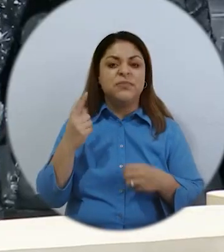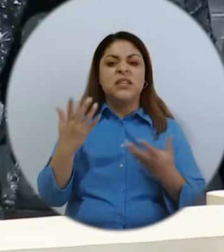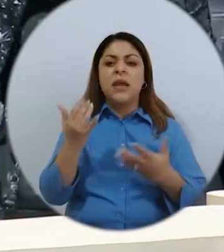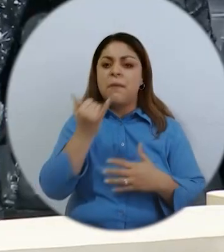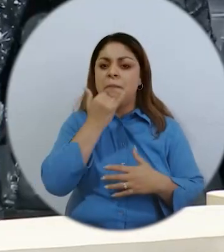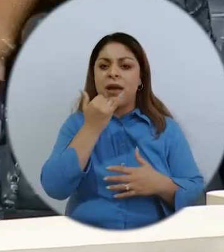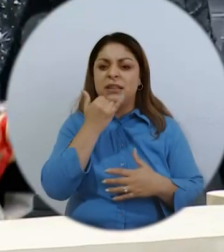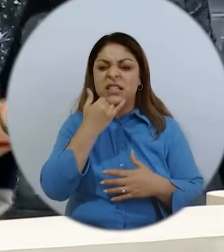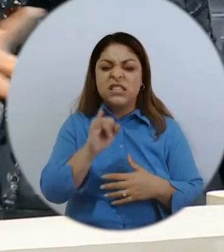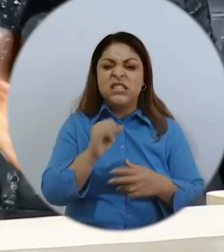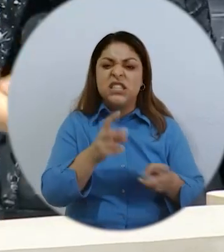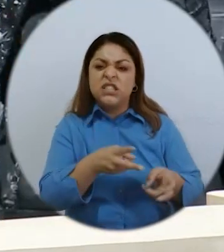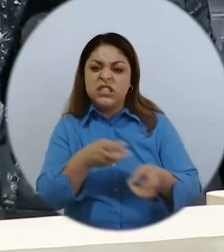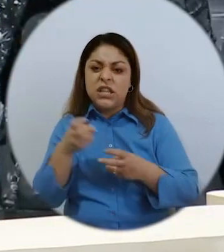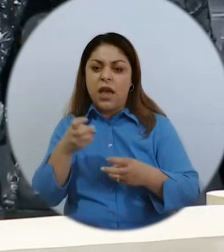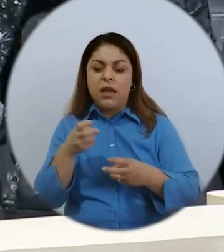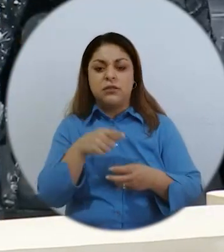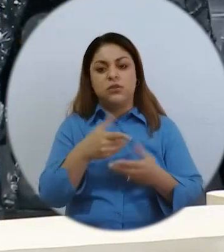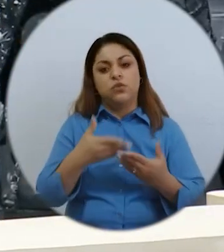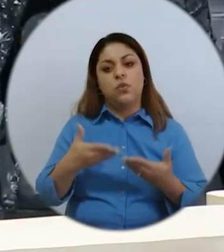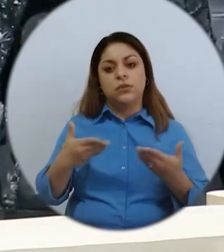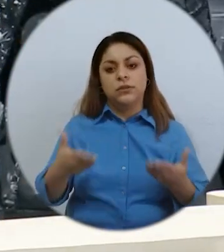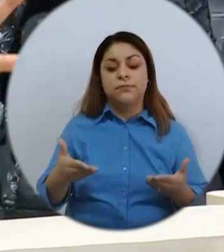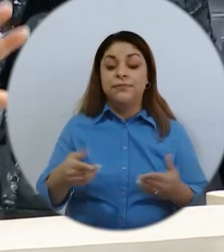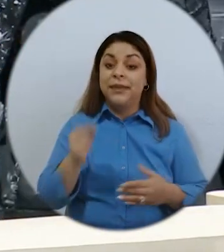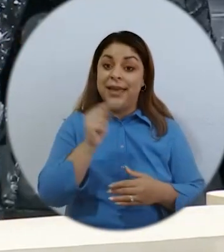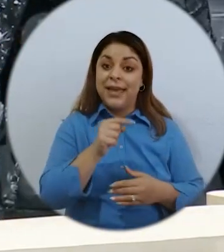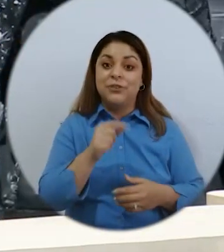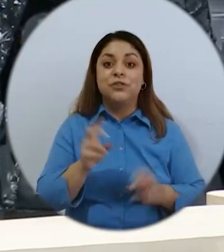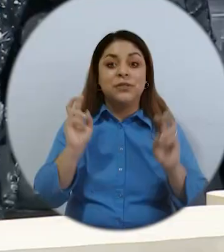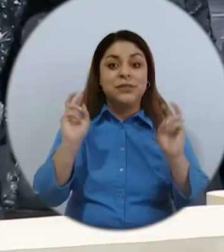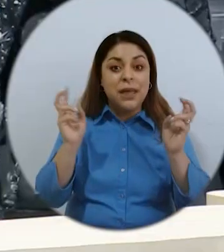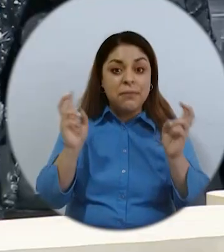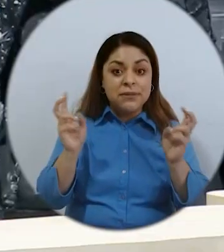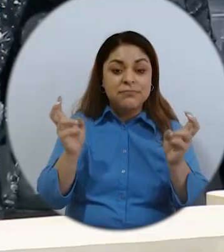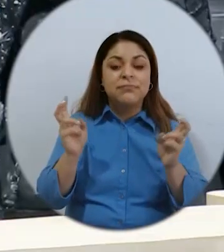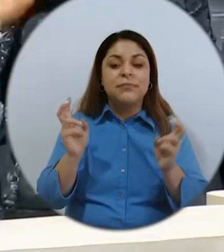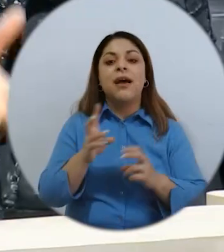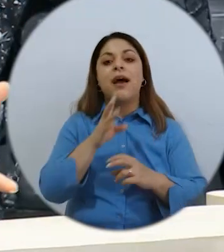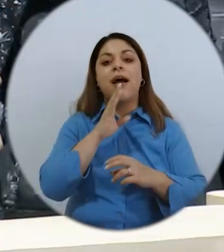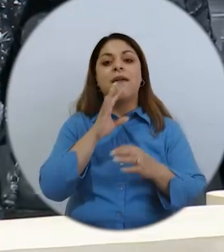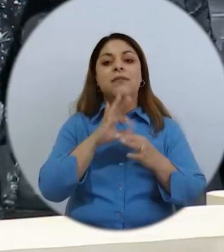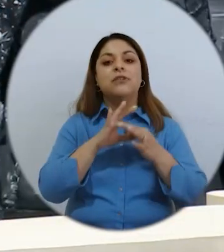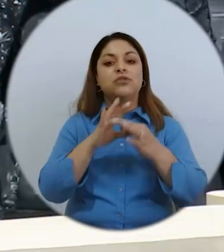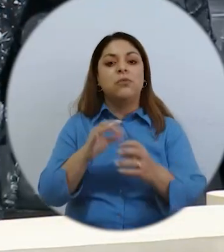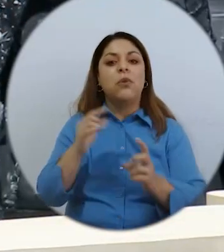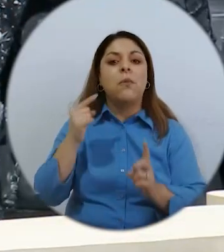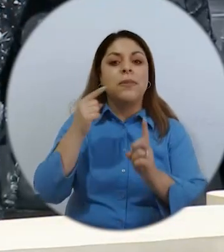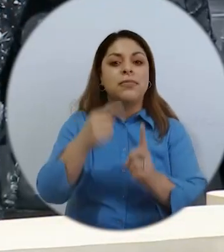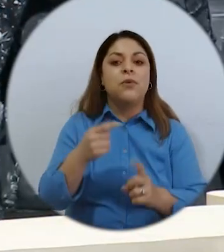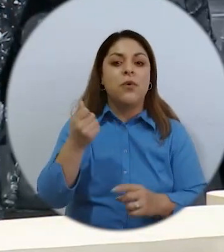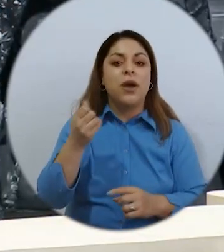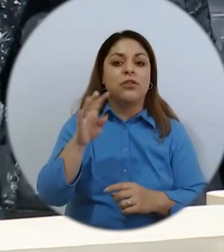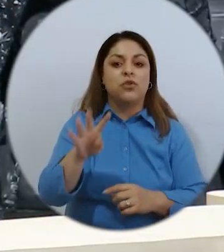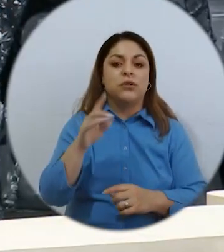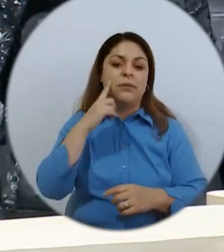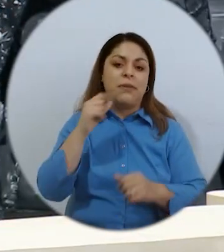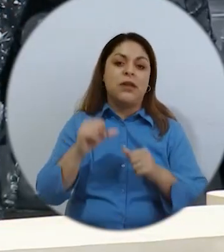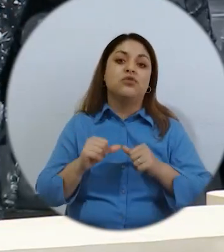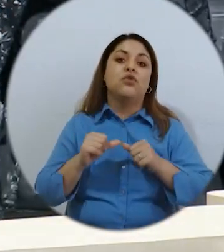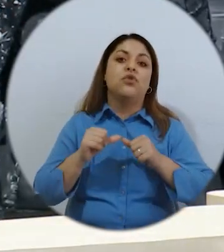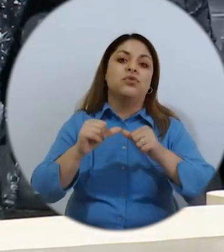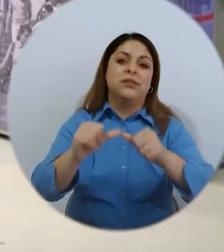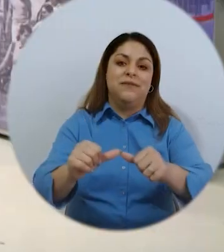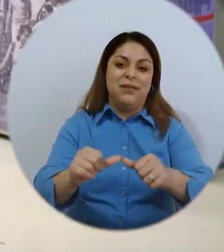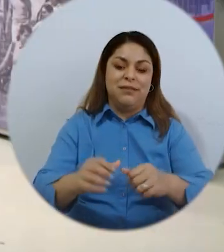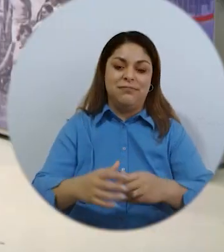entender qué pasa si extraemos ese tipo de cosas. Estos son temas que todos se abordan dentro del objetivo 14 para la